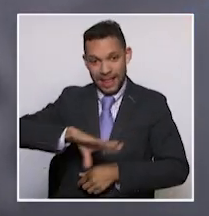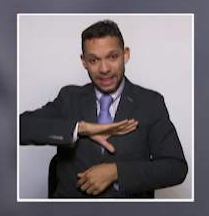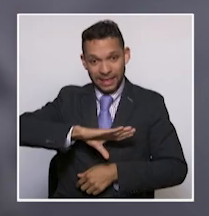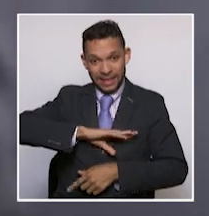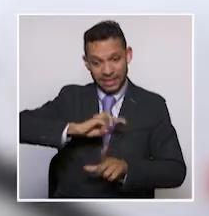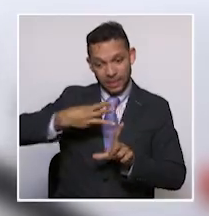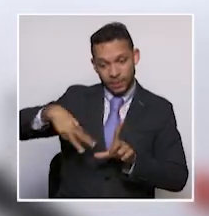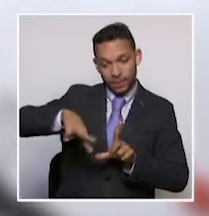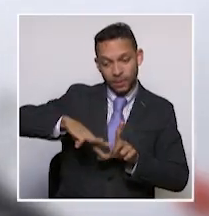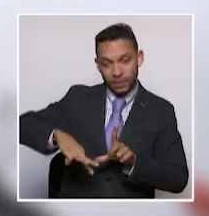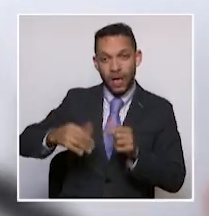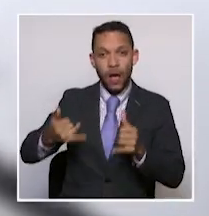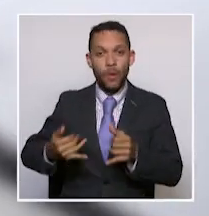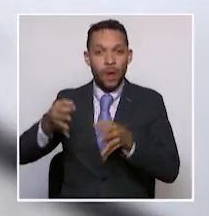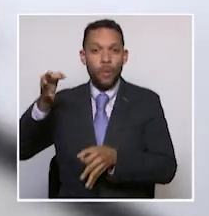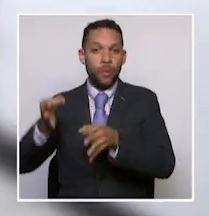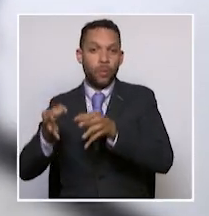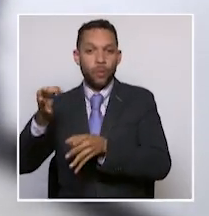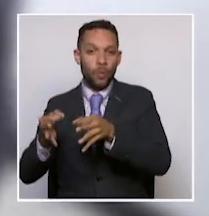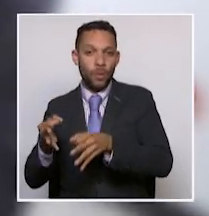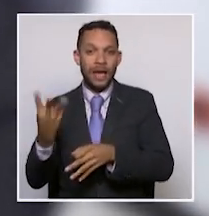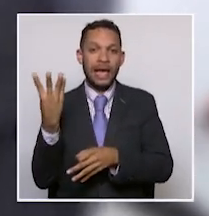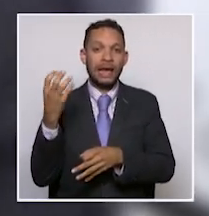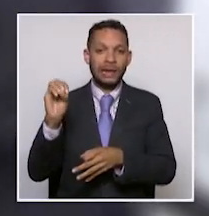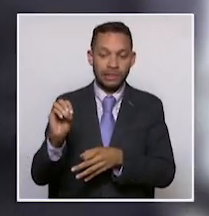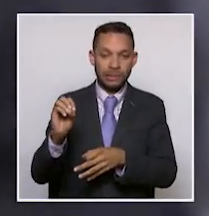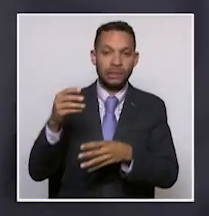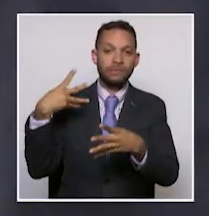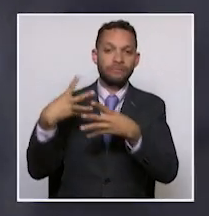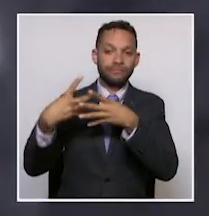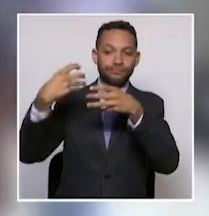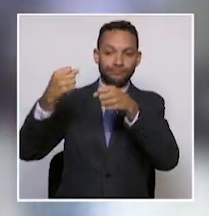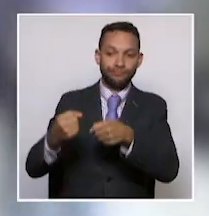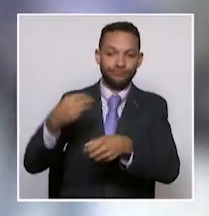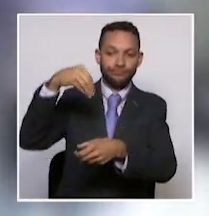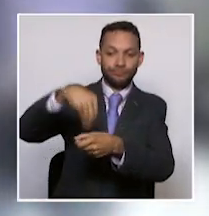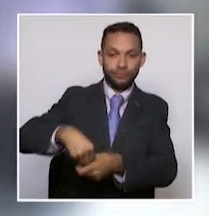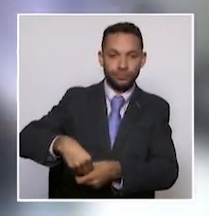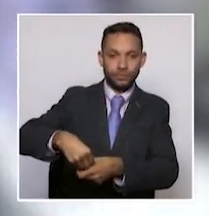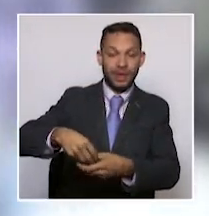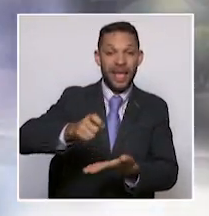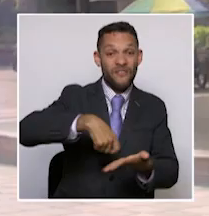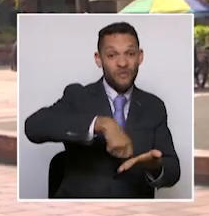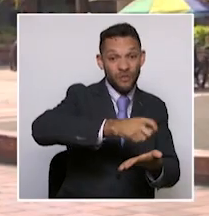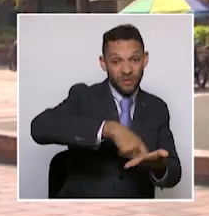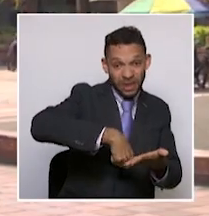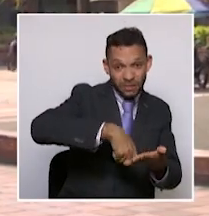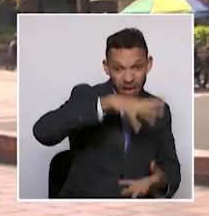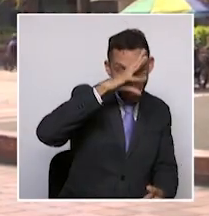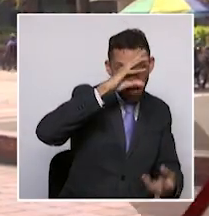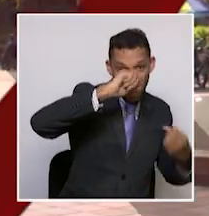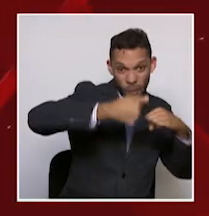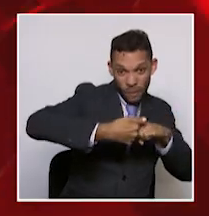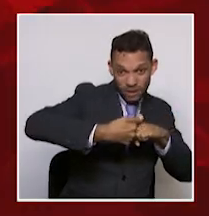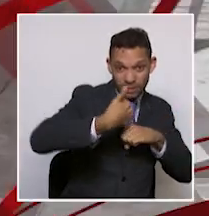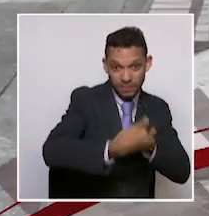Quebradas fue condenado a 40 meses de prisión por irregularidades en un contrato para la adecuación de escenarios